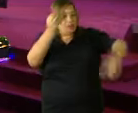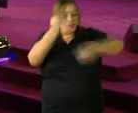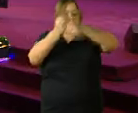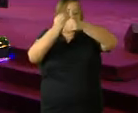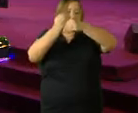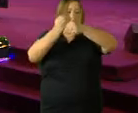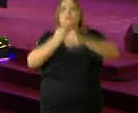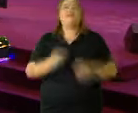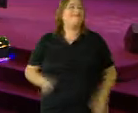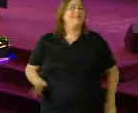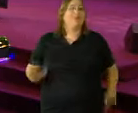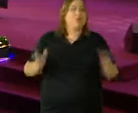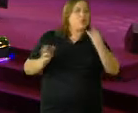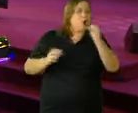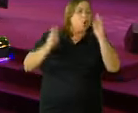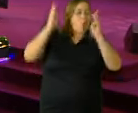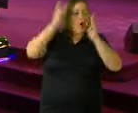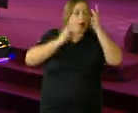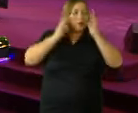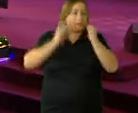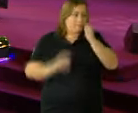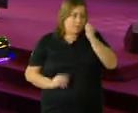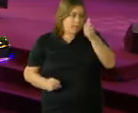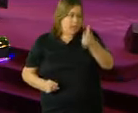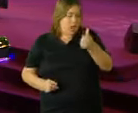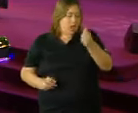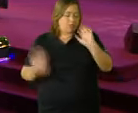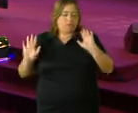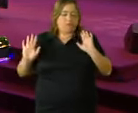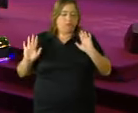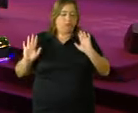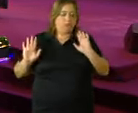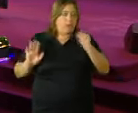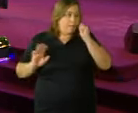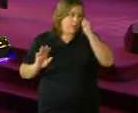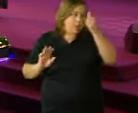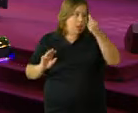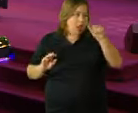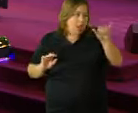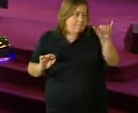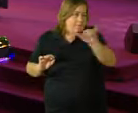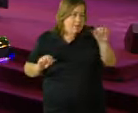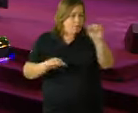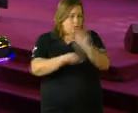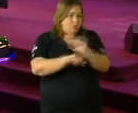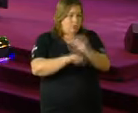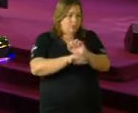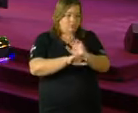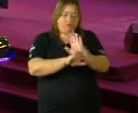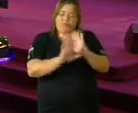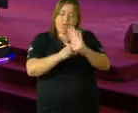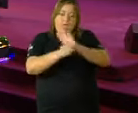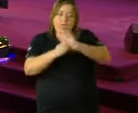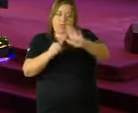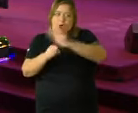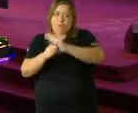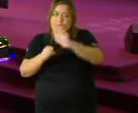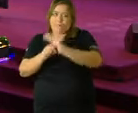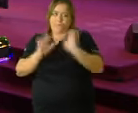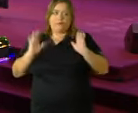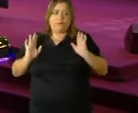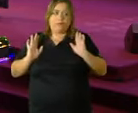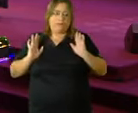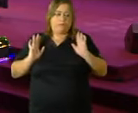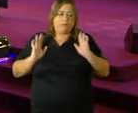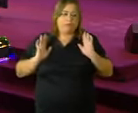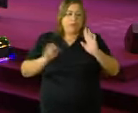afanéis por el día de mañana, porque el día de mañana traerá su afán. Basta a cada día su